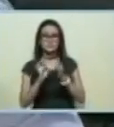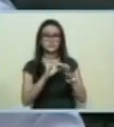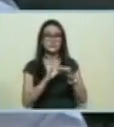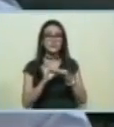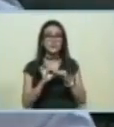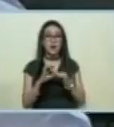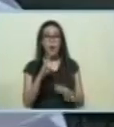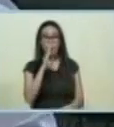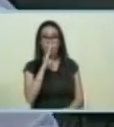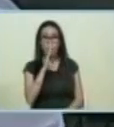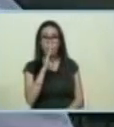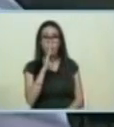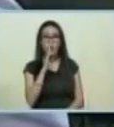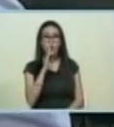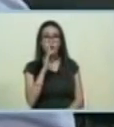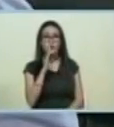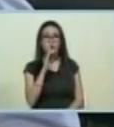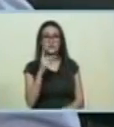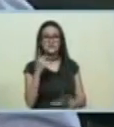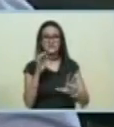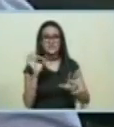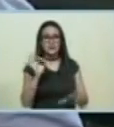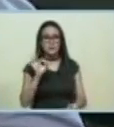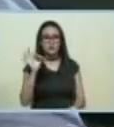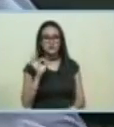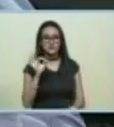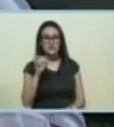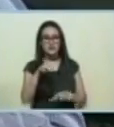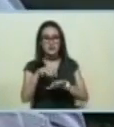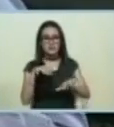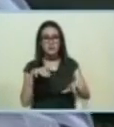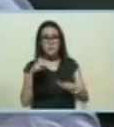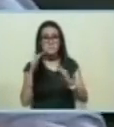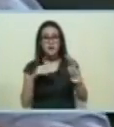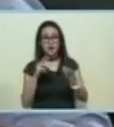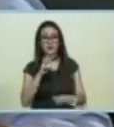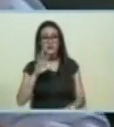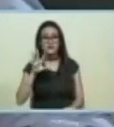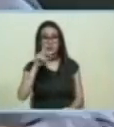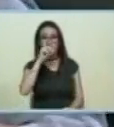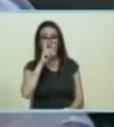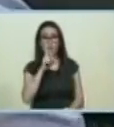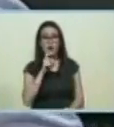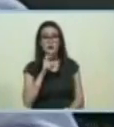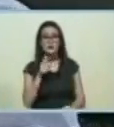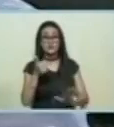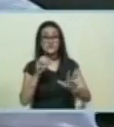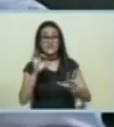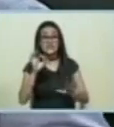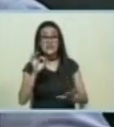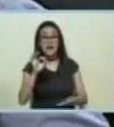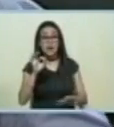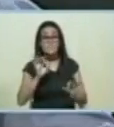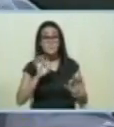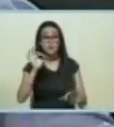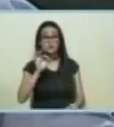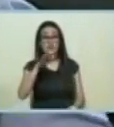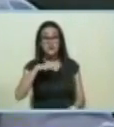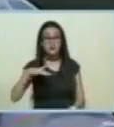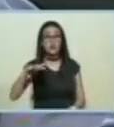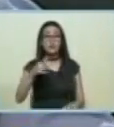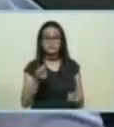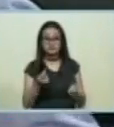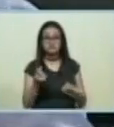con el bono demográfico. 60% de la población venezolana tiene menos de 35 años. 60% de la población venezolana está en